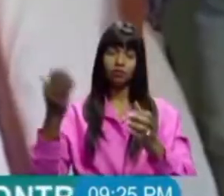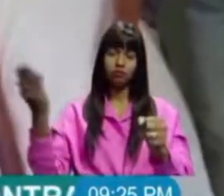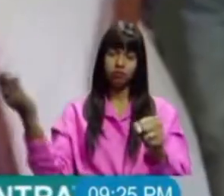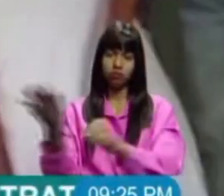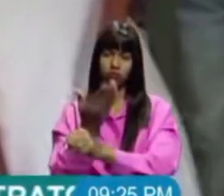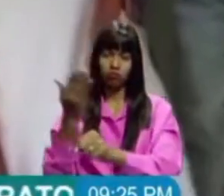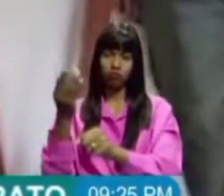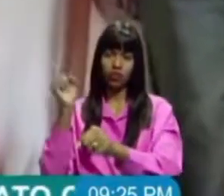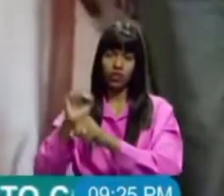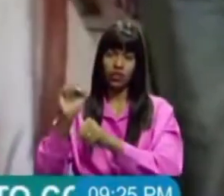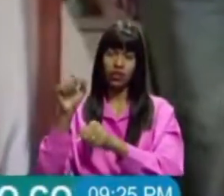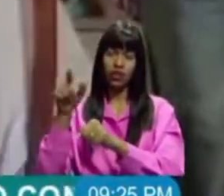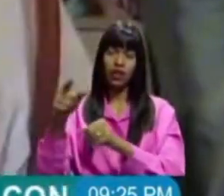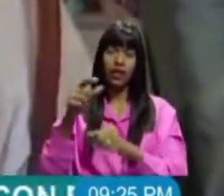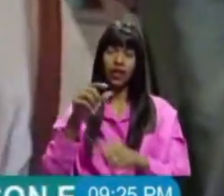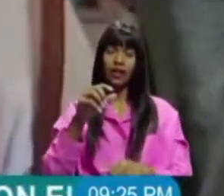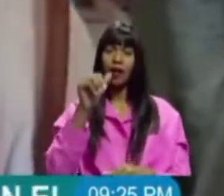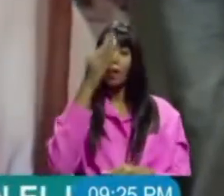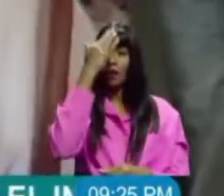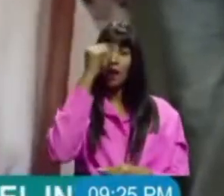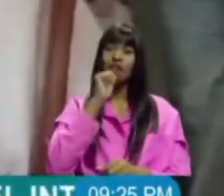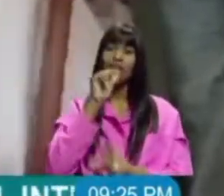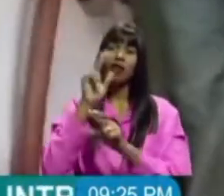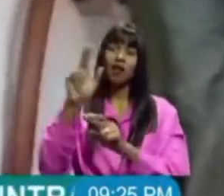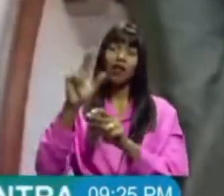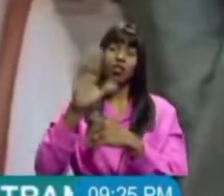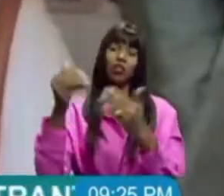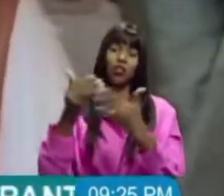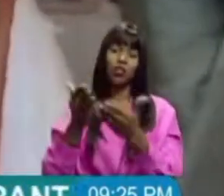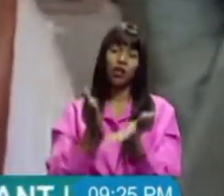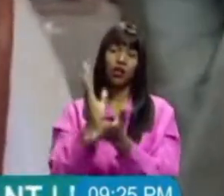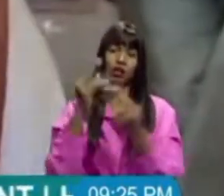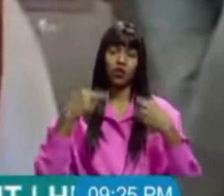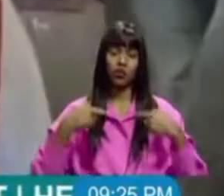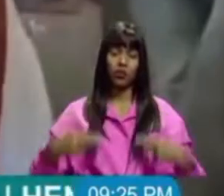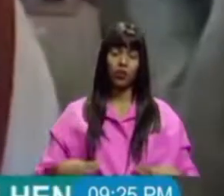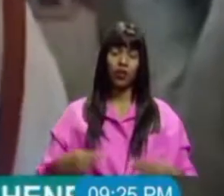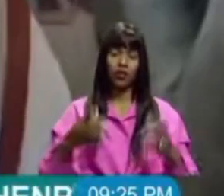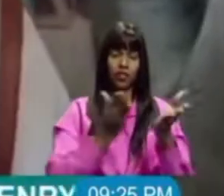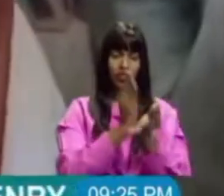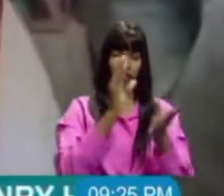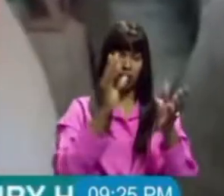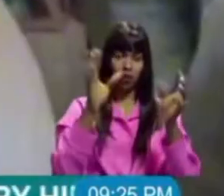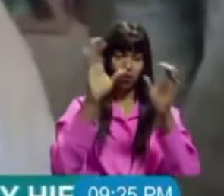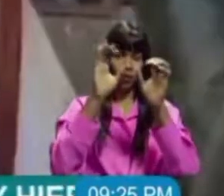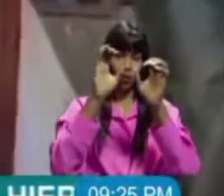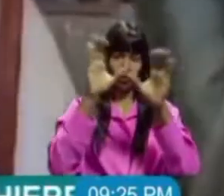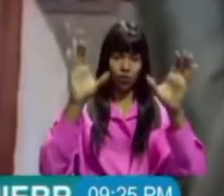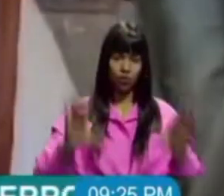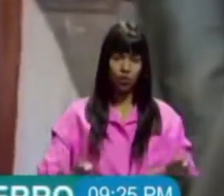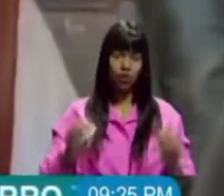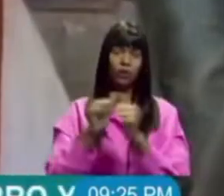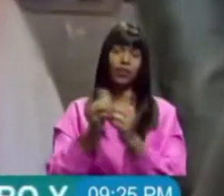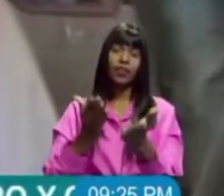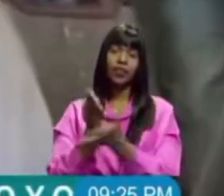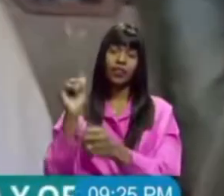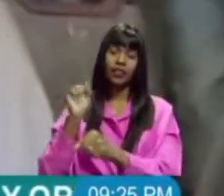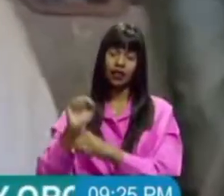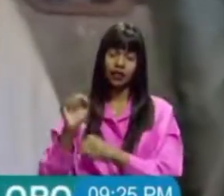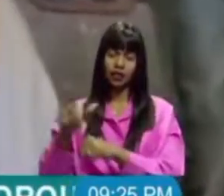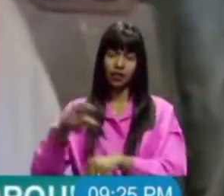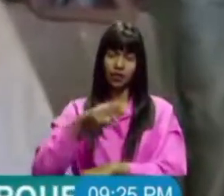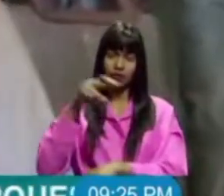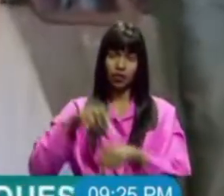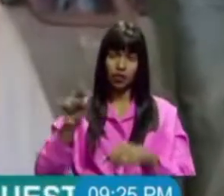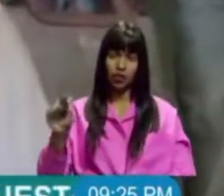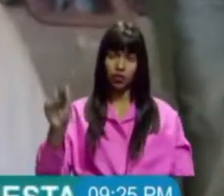la compañera Shakira, porque se violaron todos los derechos humano, derecho constitucional y derecho laboral. De esta región y la región